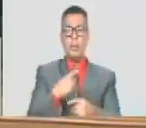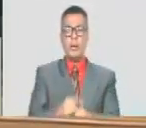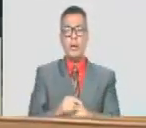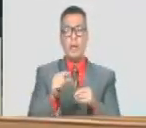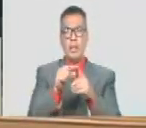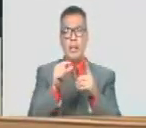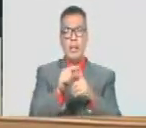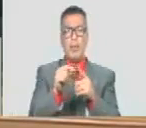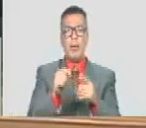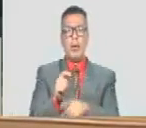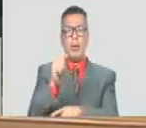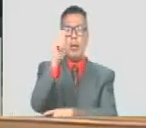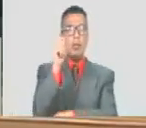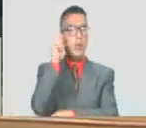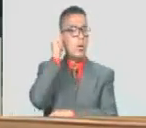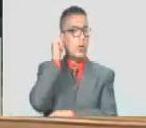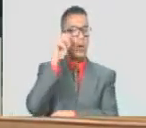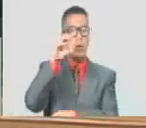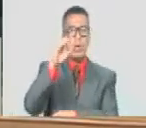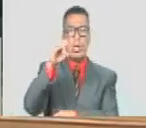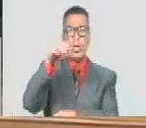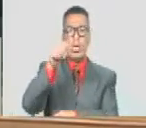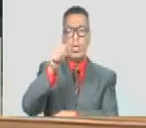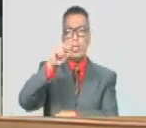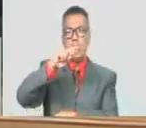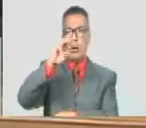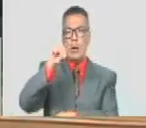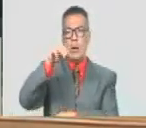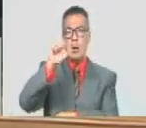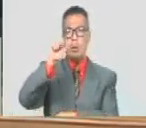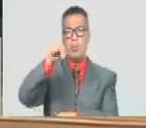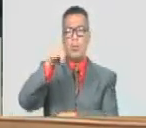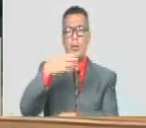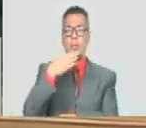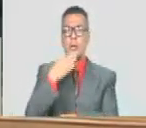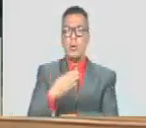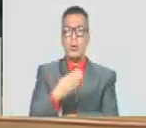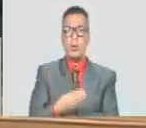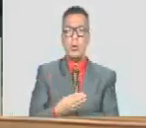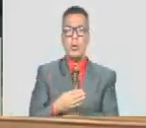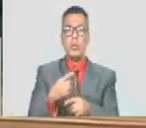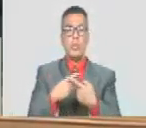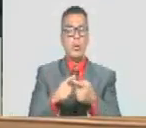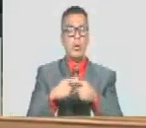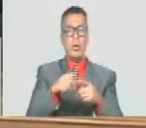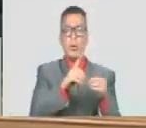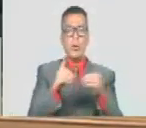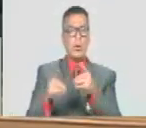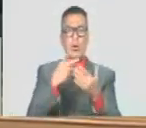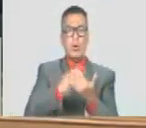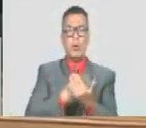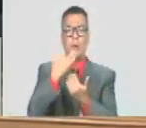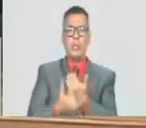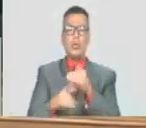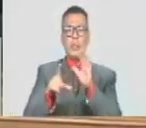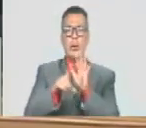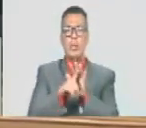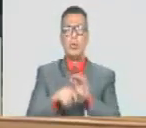derecho de palabra a la diputada Carmen Yurami Quintero, quien solicitó el diferimiento de la discusión del proyecto de